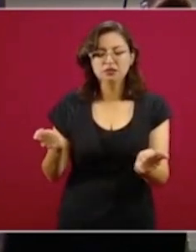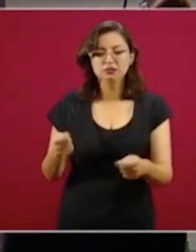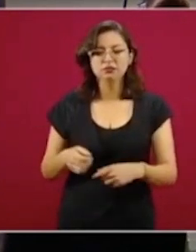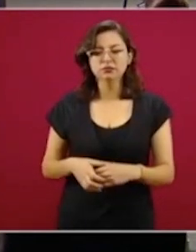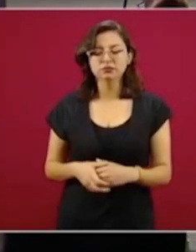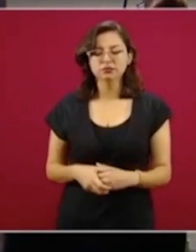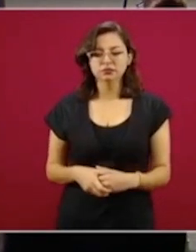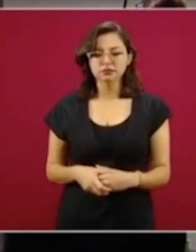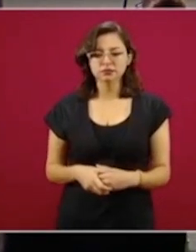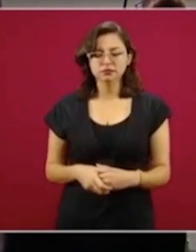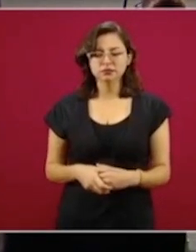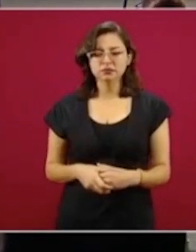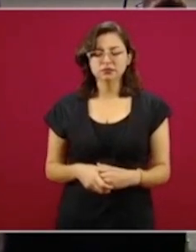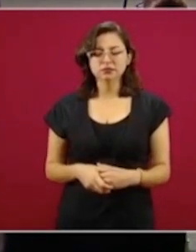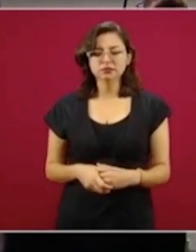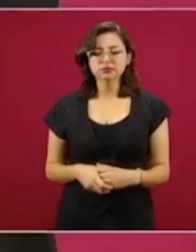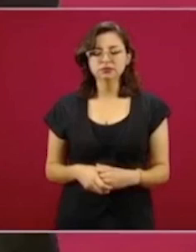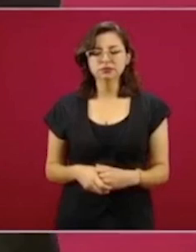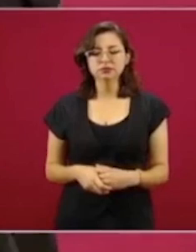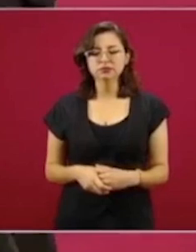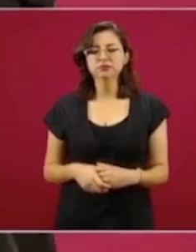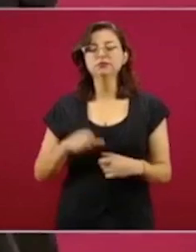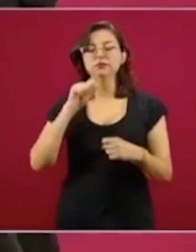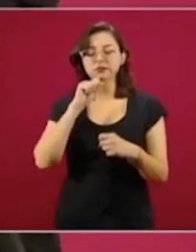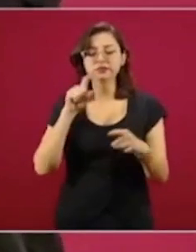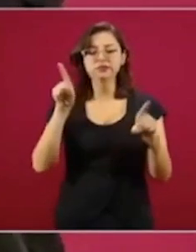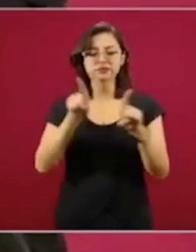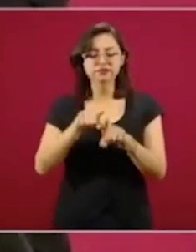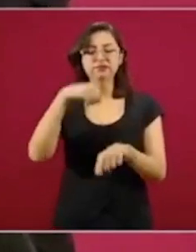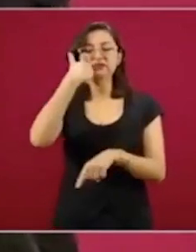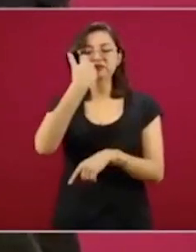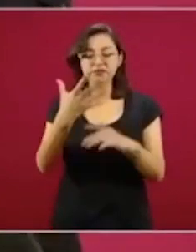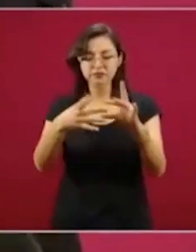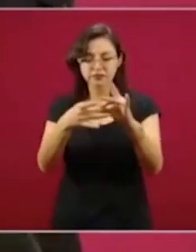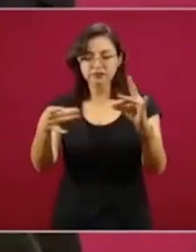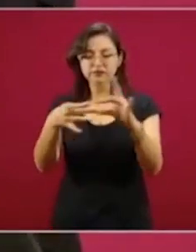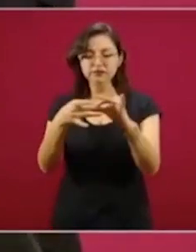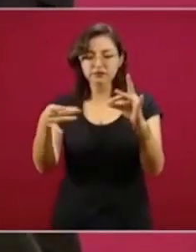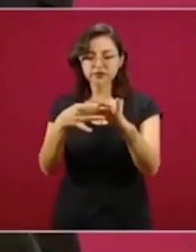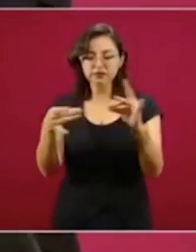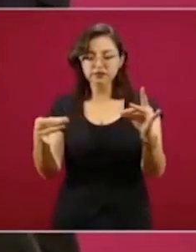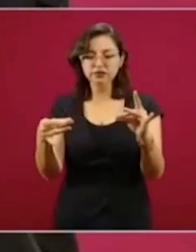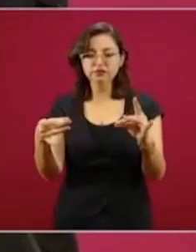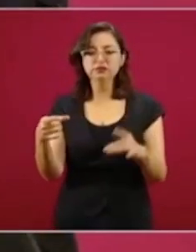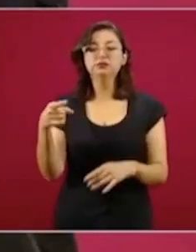y quiero informar que ya pueden ir